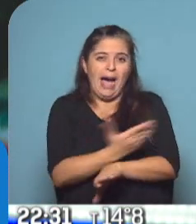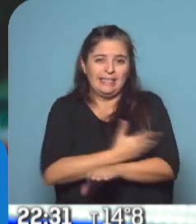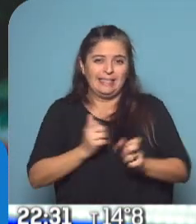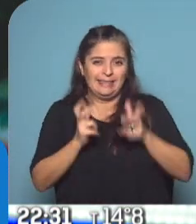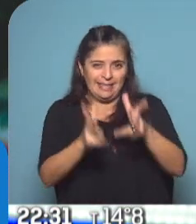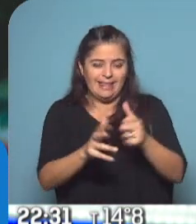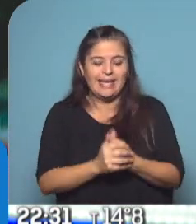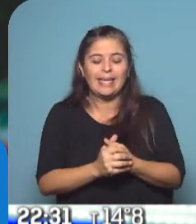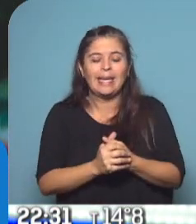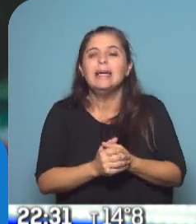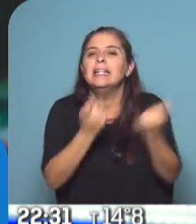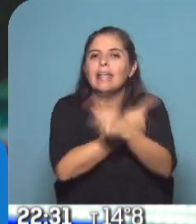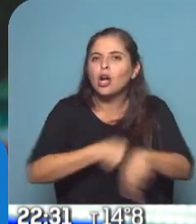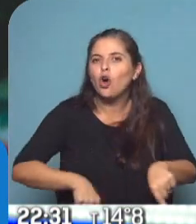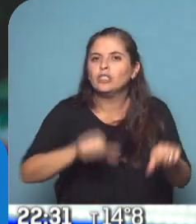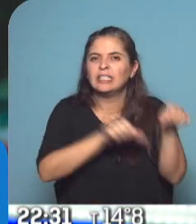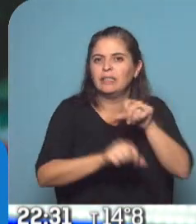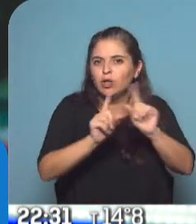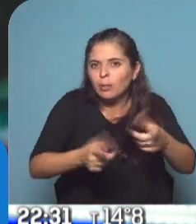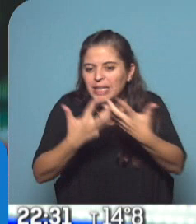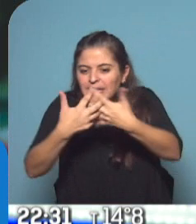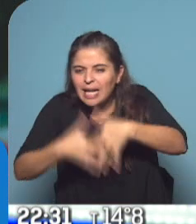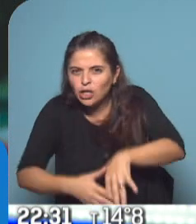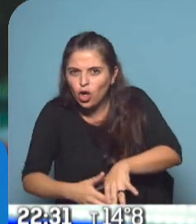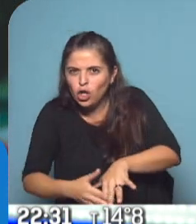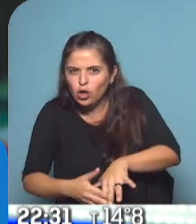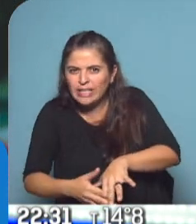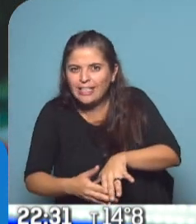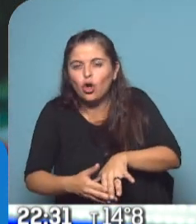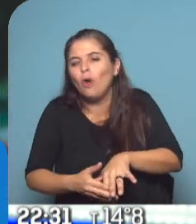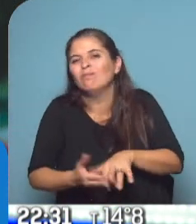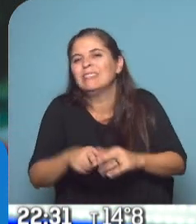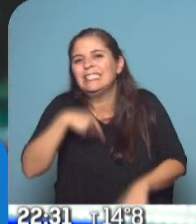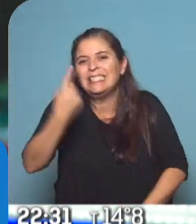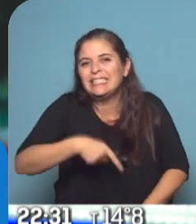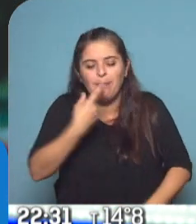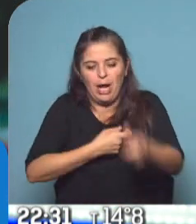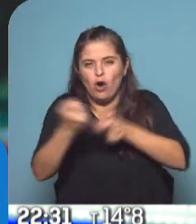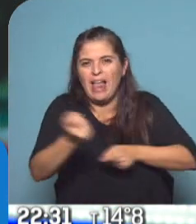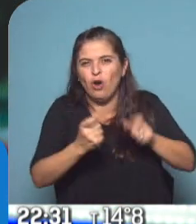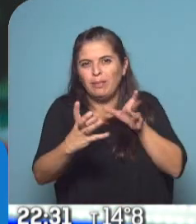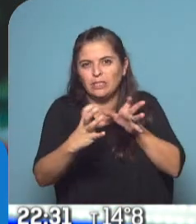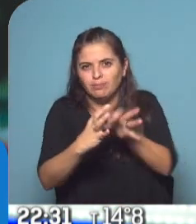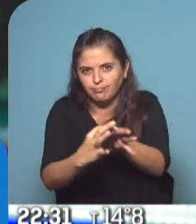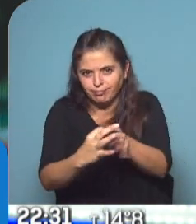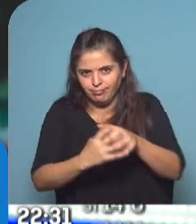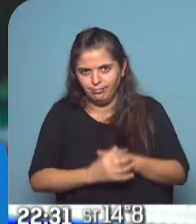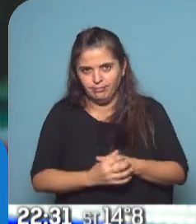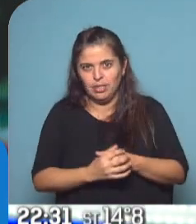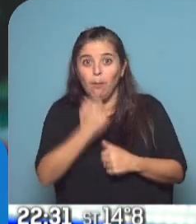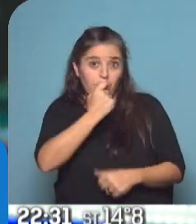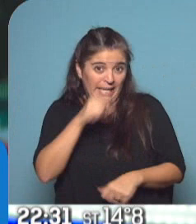científico tecnológico impregna al resto de las disputas comerciales en el sentido de que el manejo de tecnologías en este caso como las 5 g